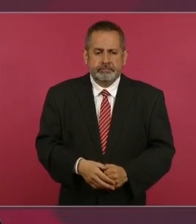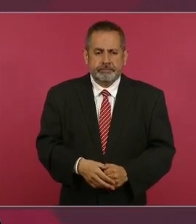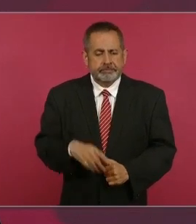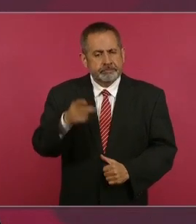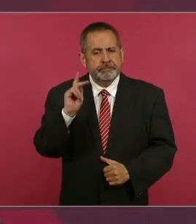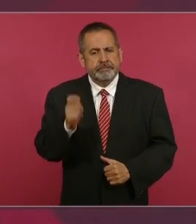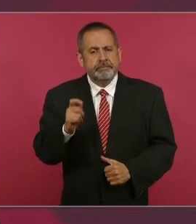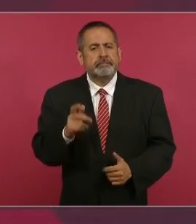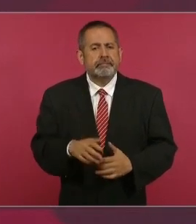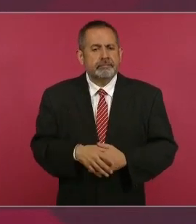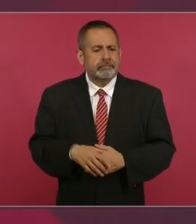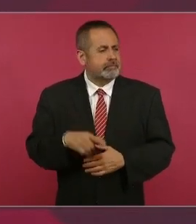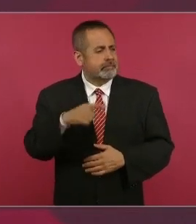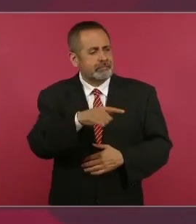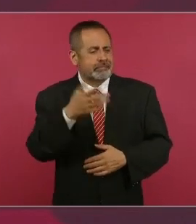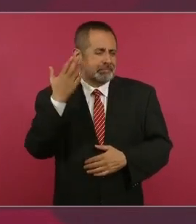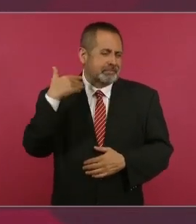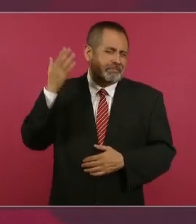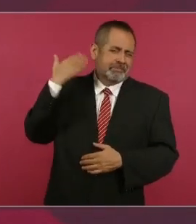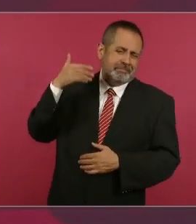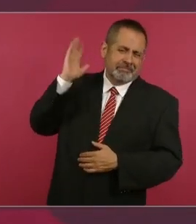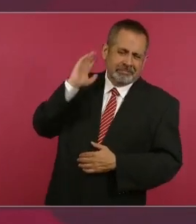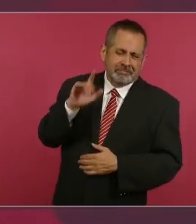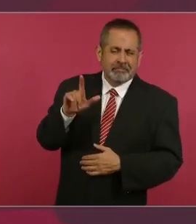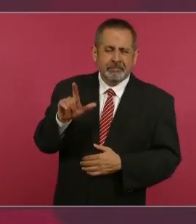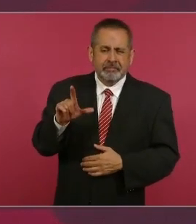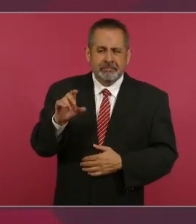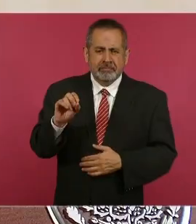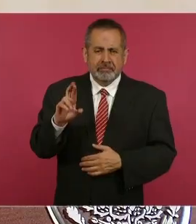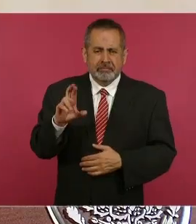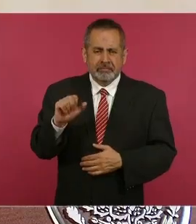¿Pero qué era Loret de Mola antes?